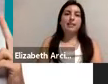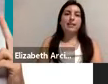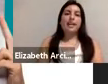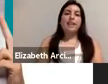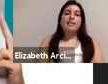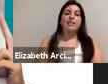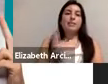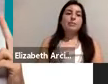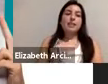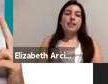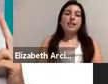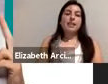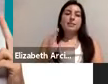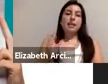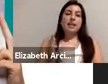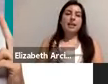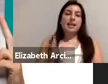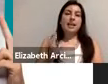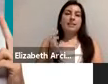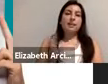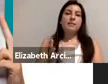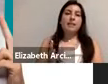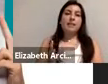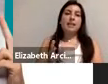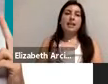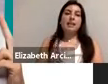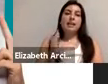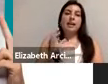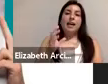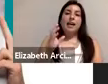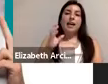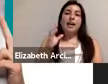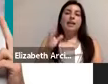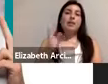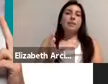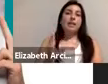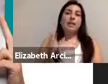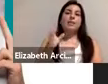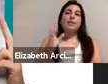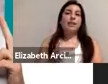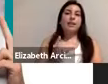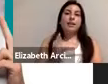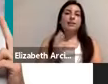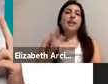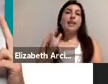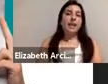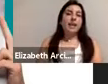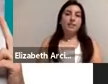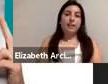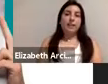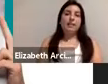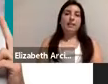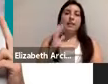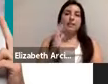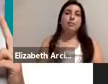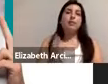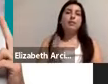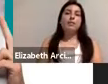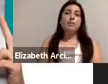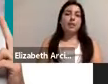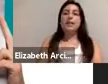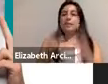papel. Si nuestro paciente padece alguna afasia, hay que corroborar que no tenga agrafia. y